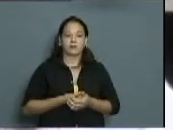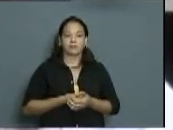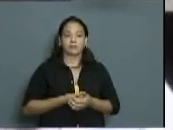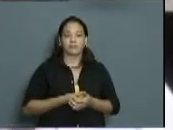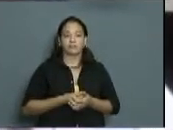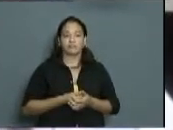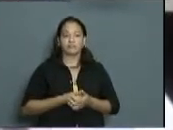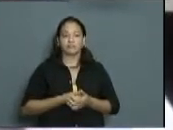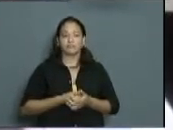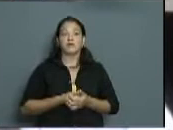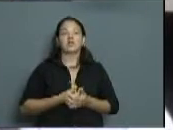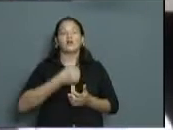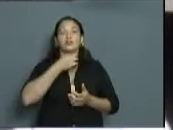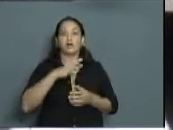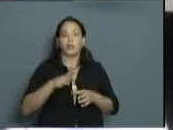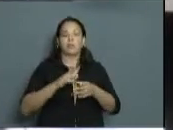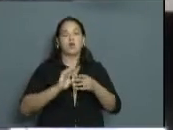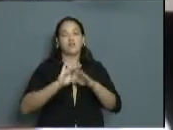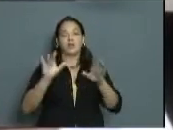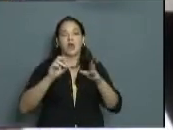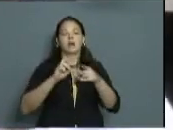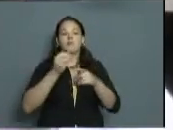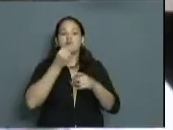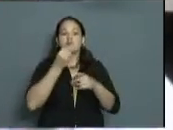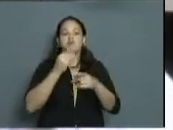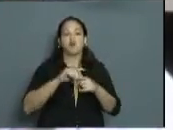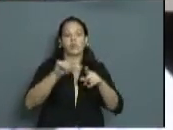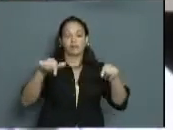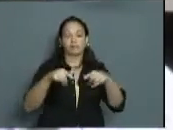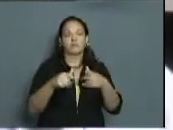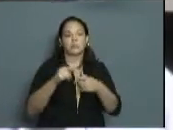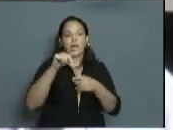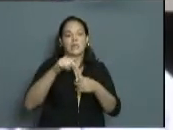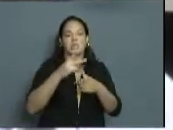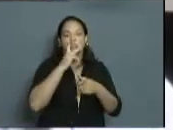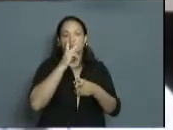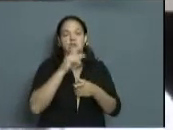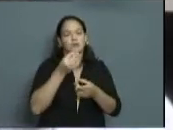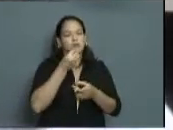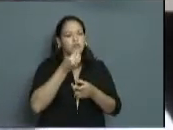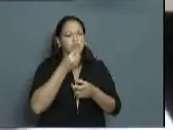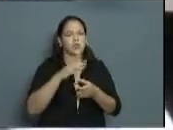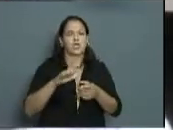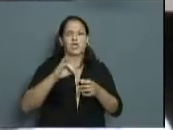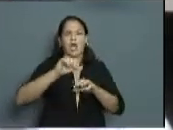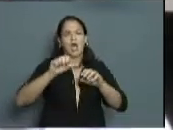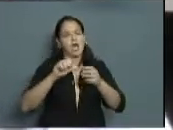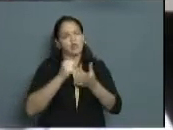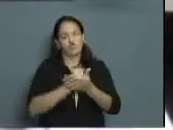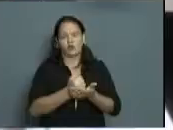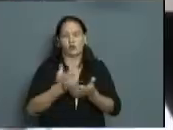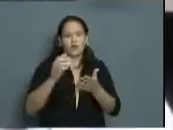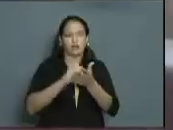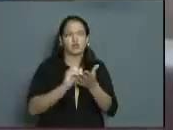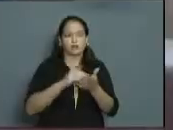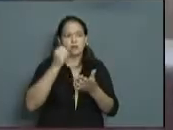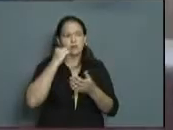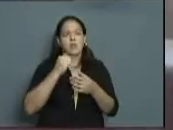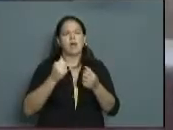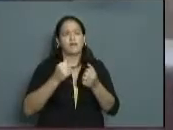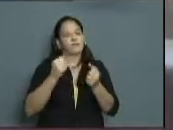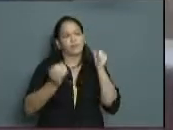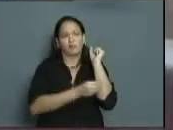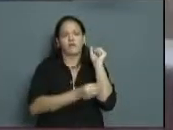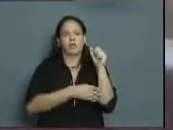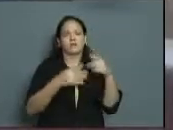cuando suban a la sala el paciente vaya con más conocimiento y también brindarles más seguridad en la institución. A